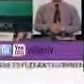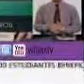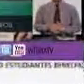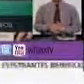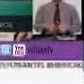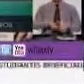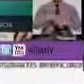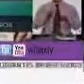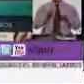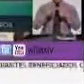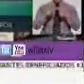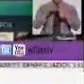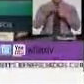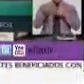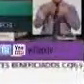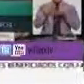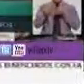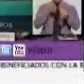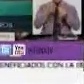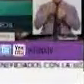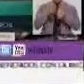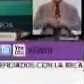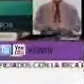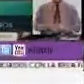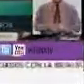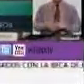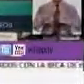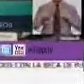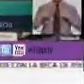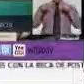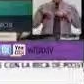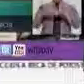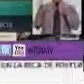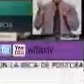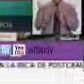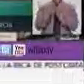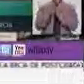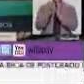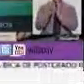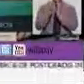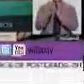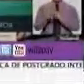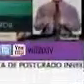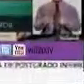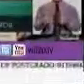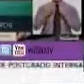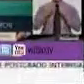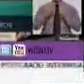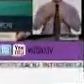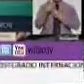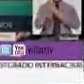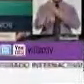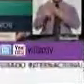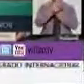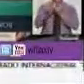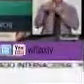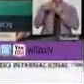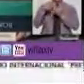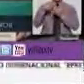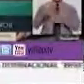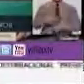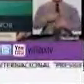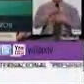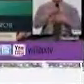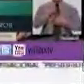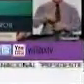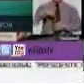Lo segundo que hay que decir es que esta fue una reunión para defender los altos